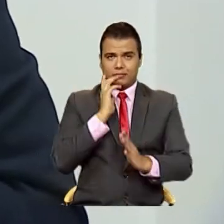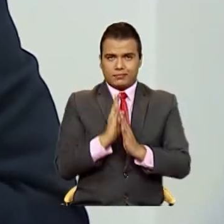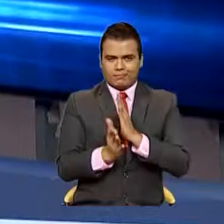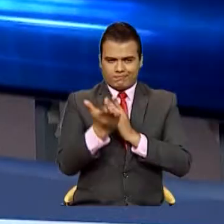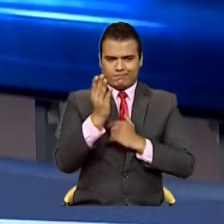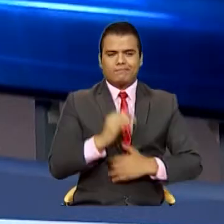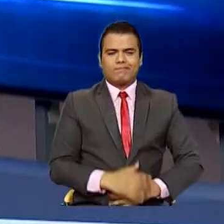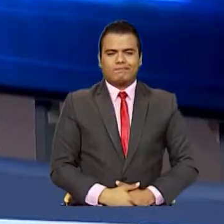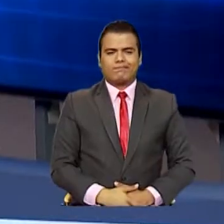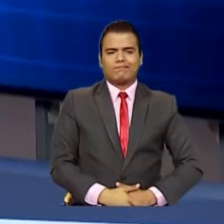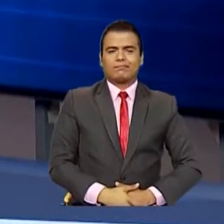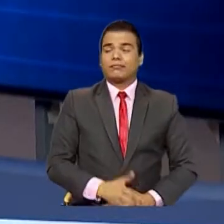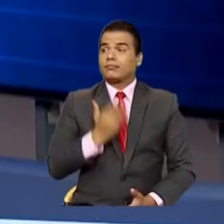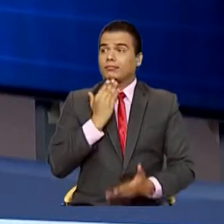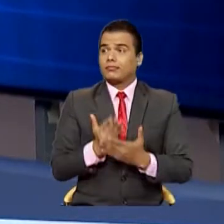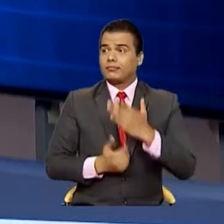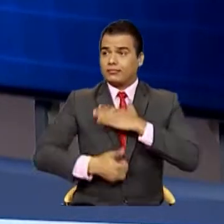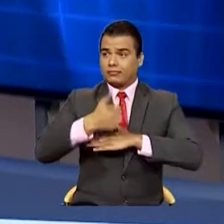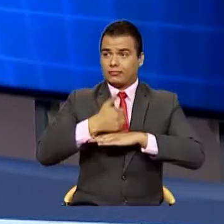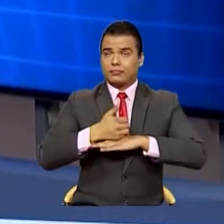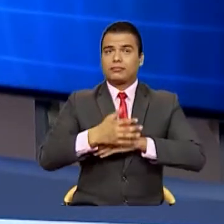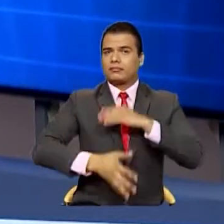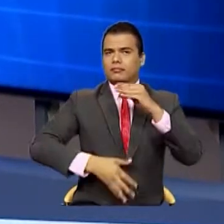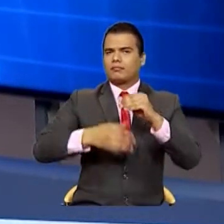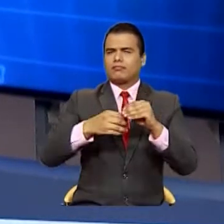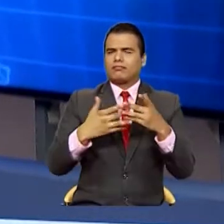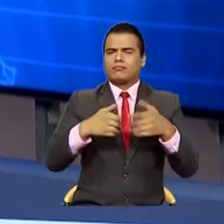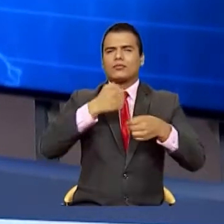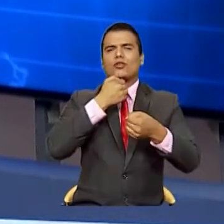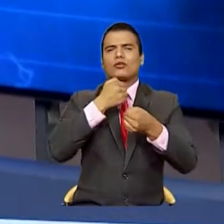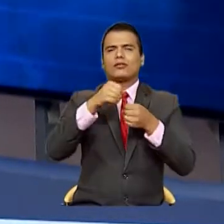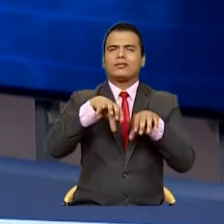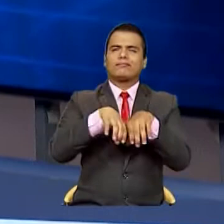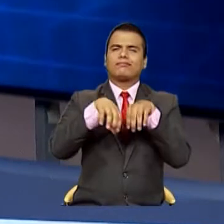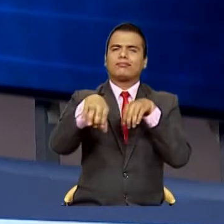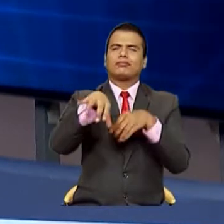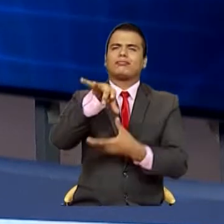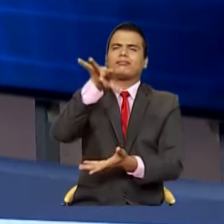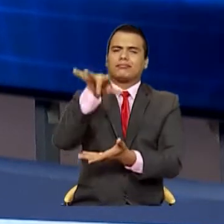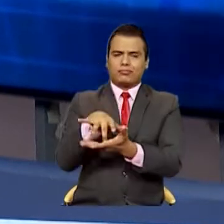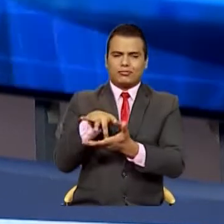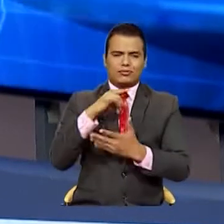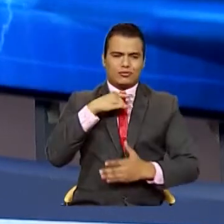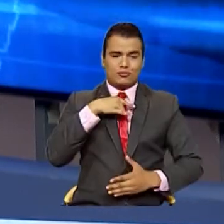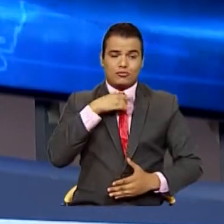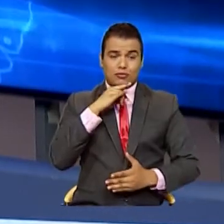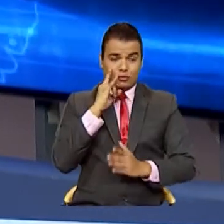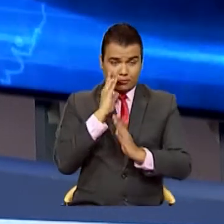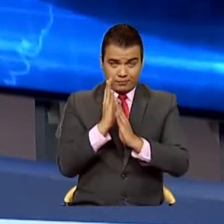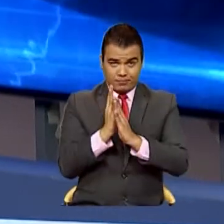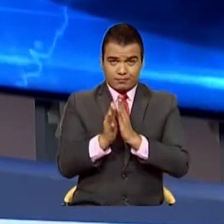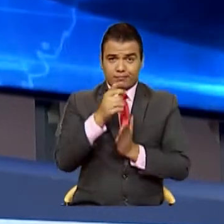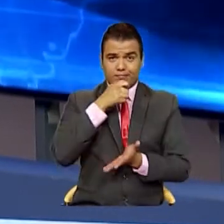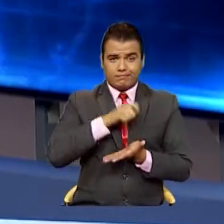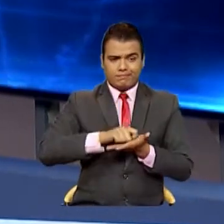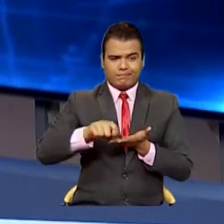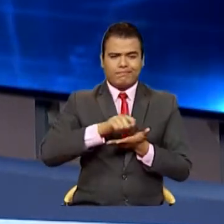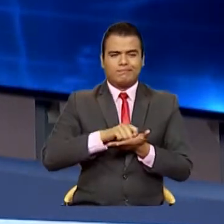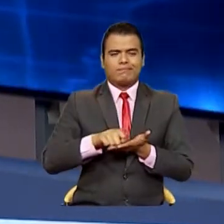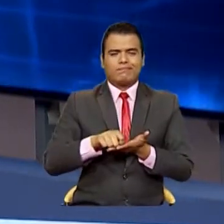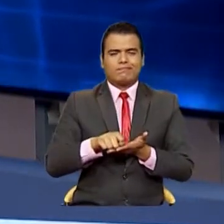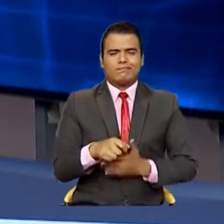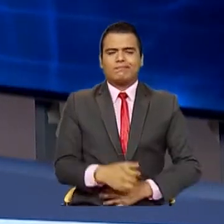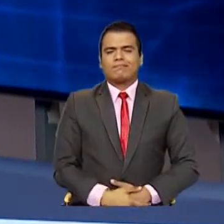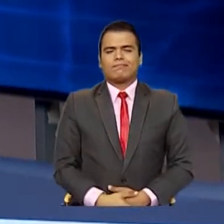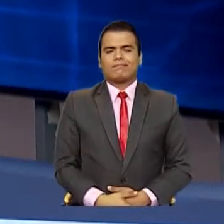Noguera. Gracias, Óscar. Y vamos con nuestro noticiero descentralizado desde Yumbo Valle, con el periodista Gustavo